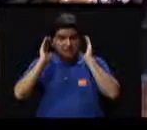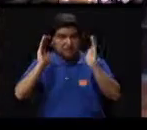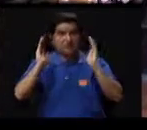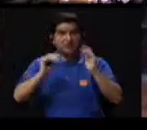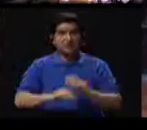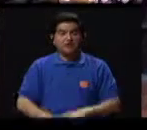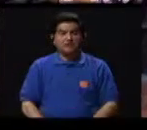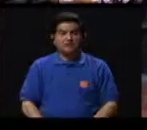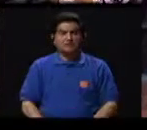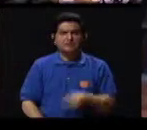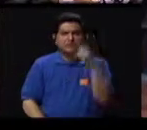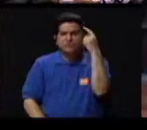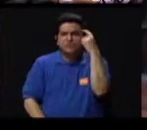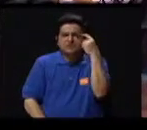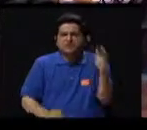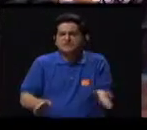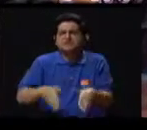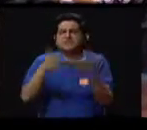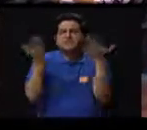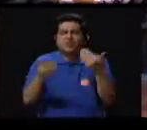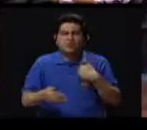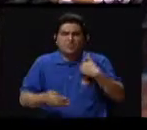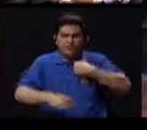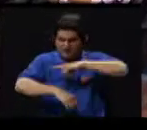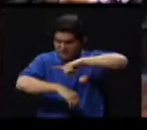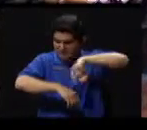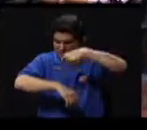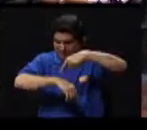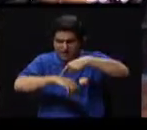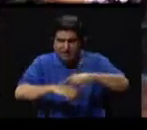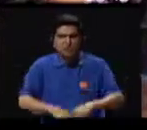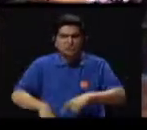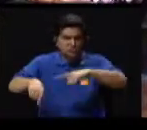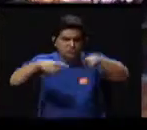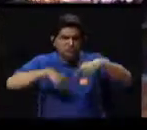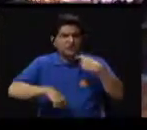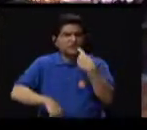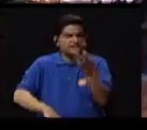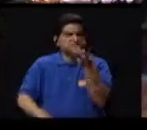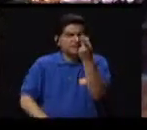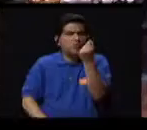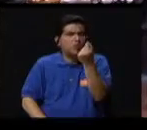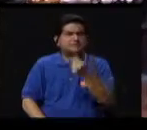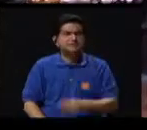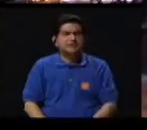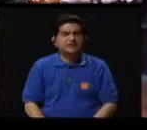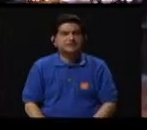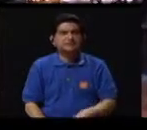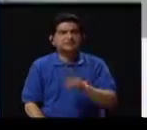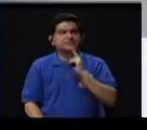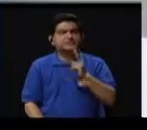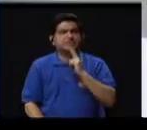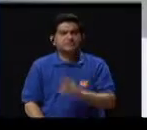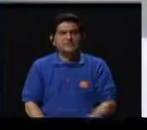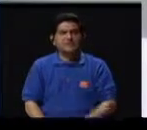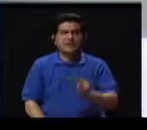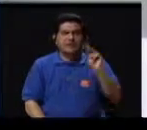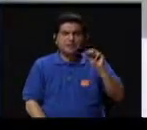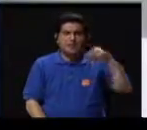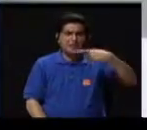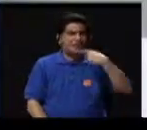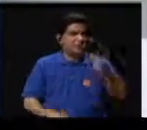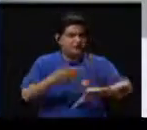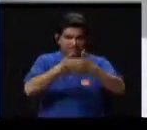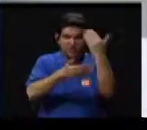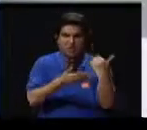grande. ¿Cómo te lo planteaste al tener las horas de grabación, que no sé cuántas fueron? Tal vez puedes contarnos. Bueno, en realidad, como María Paula